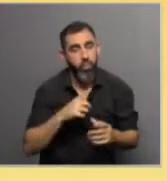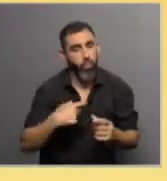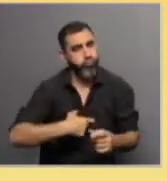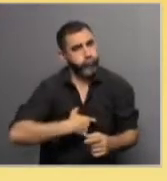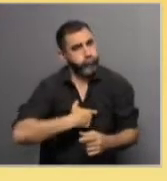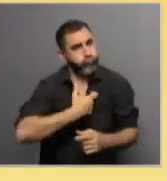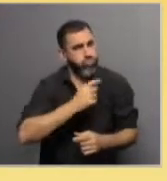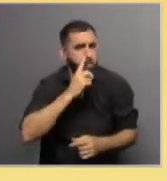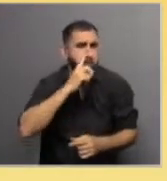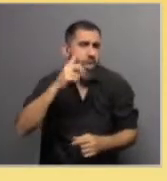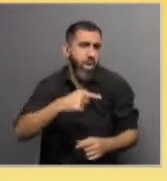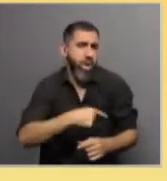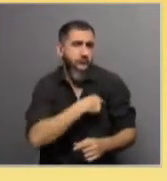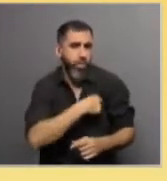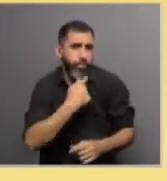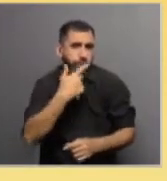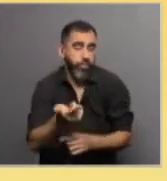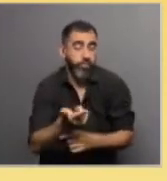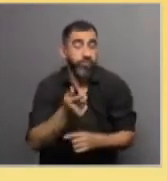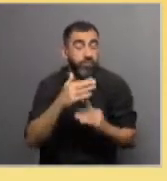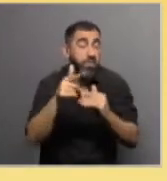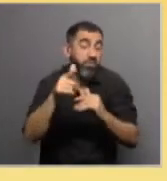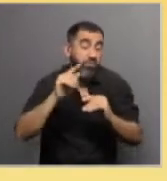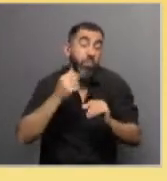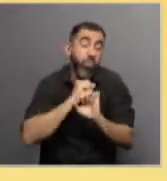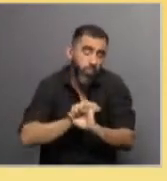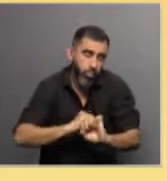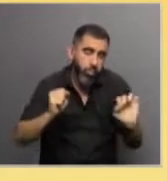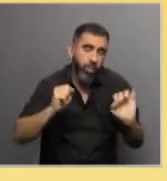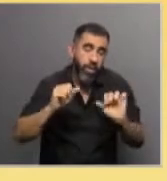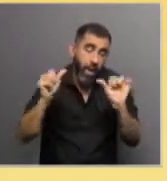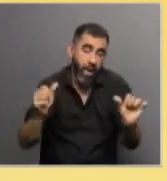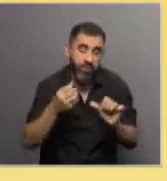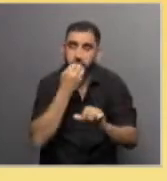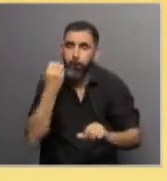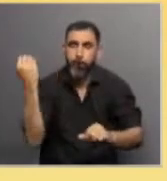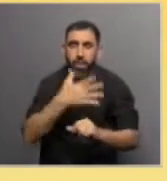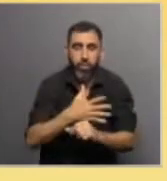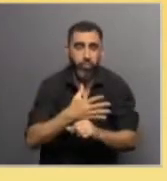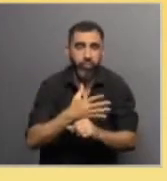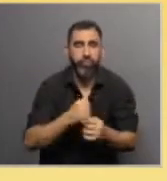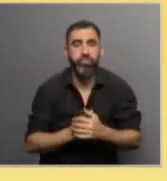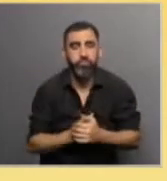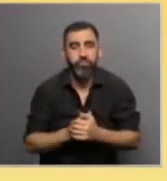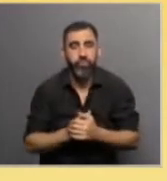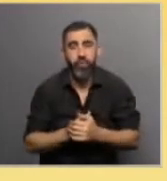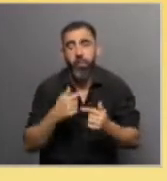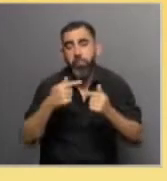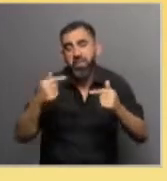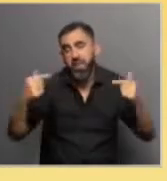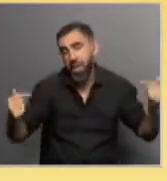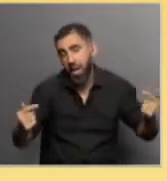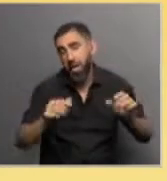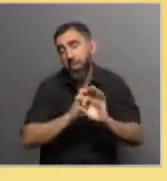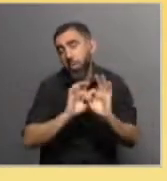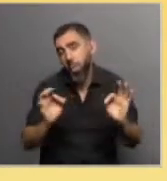temperatura, de 1000 grados, y normalmente eso puede favorecer maduración de materia orgánica que